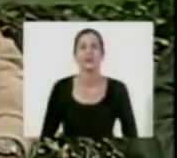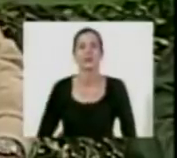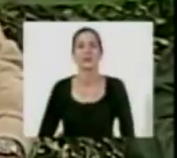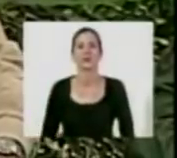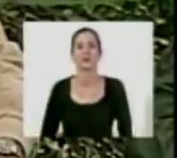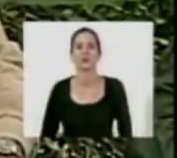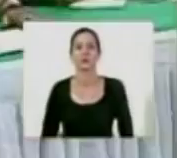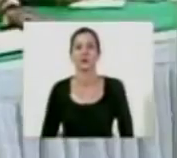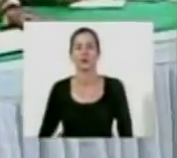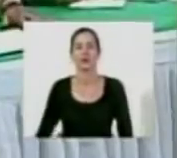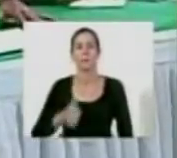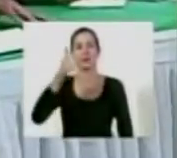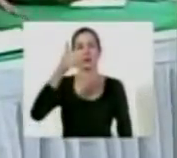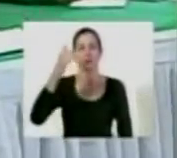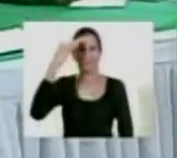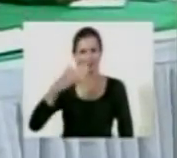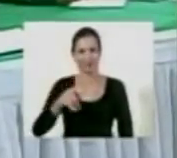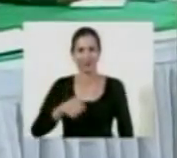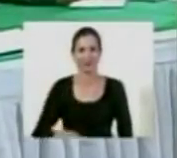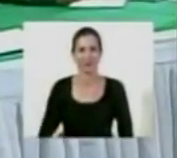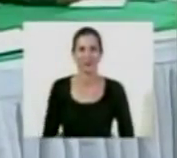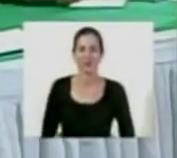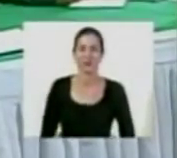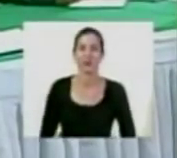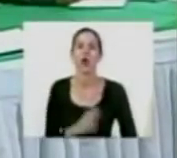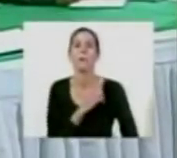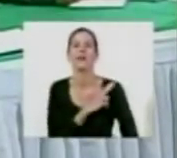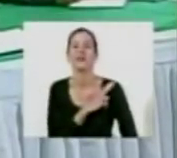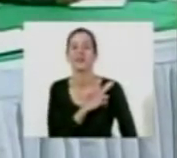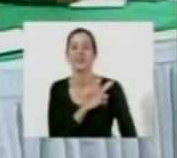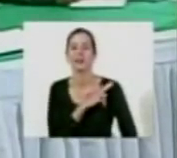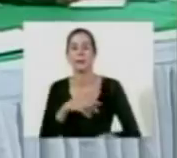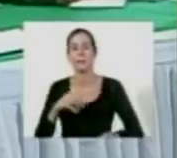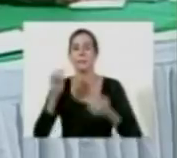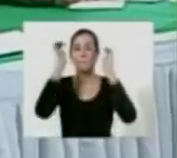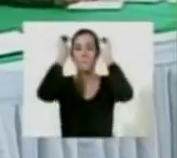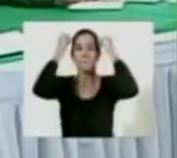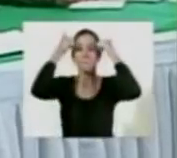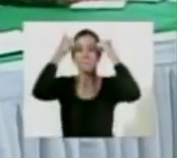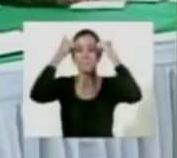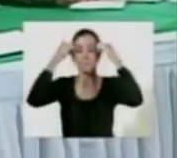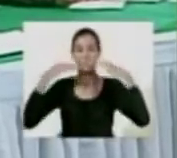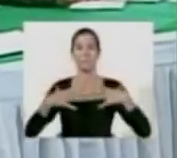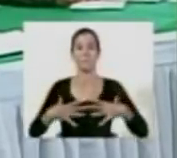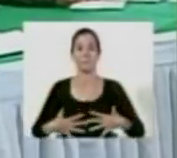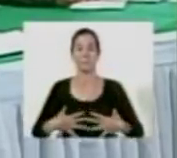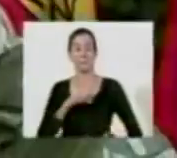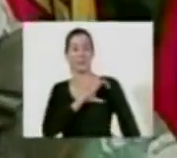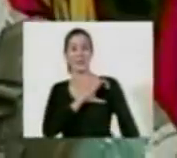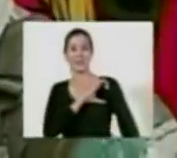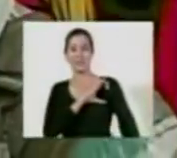mayor general Vegas González, comandante general de la Milicia Nacional Bolivariana, lo